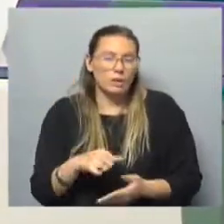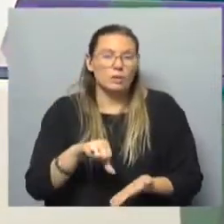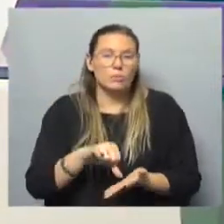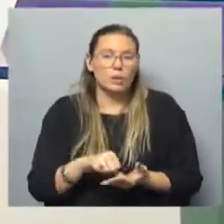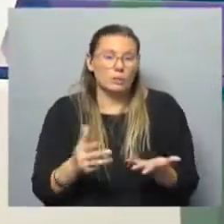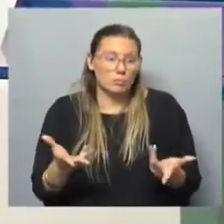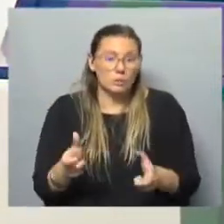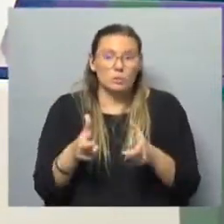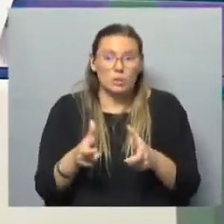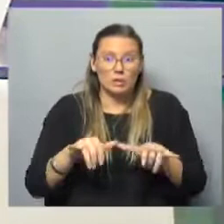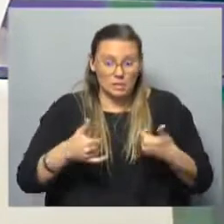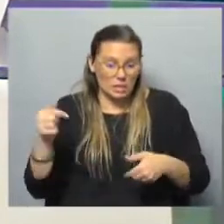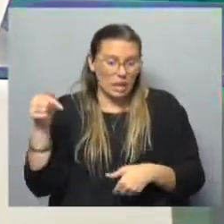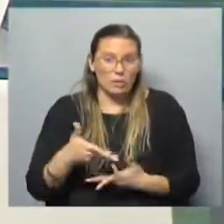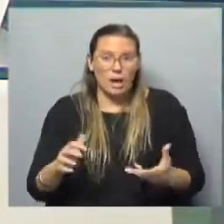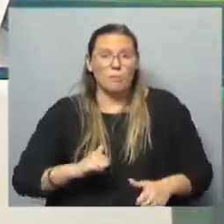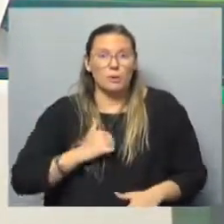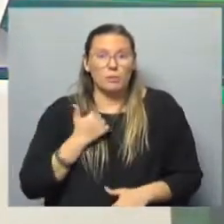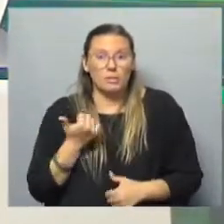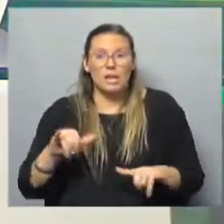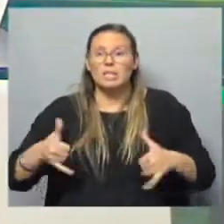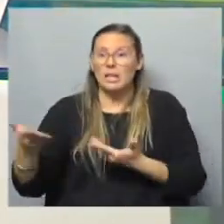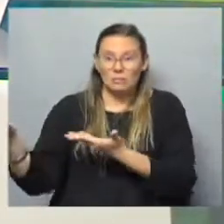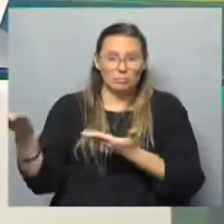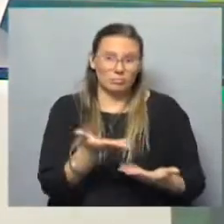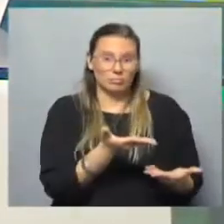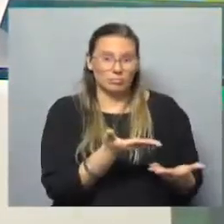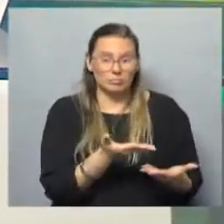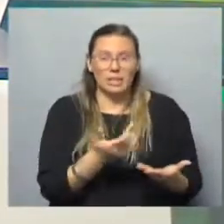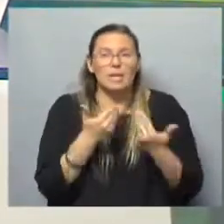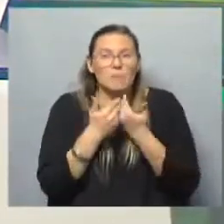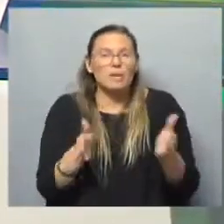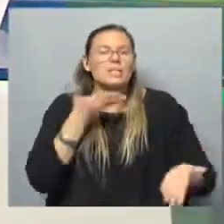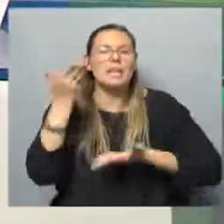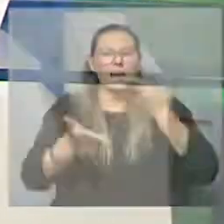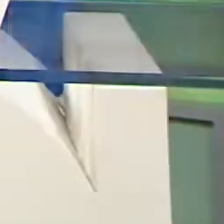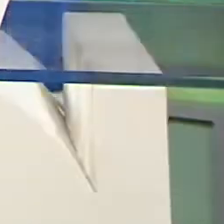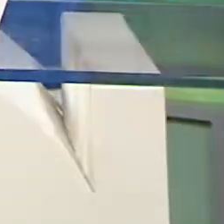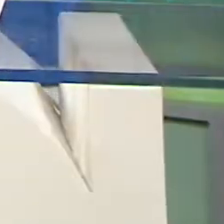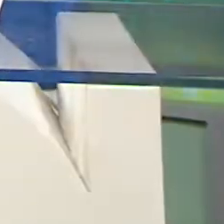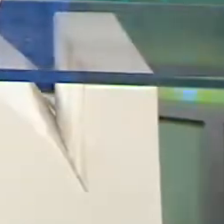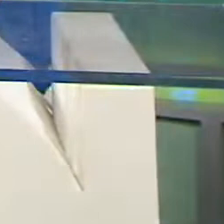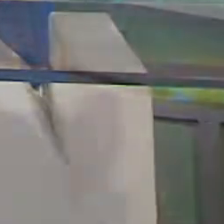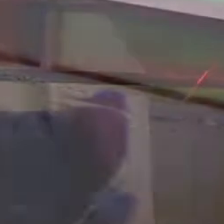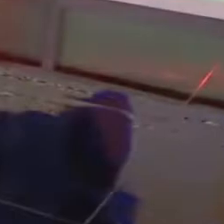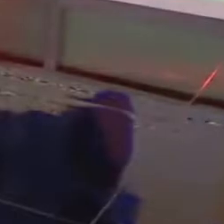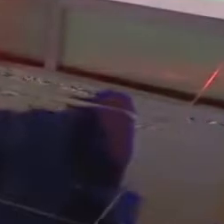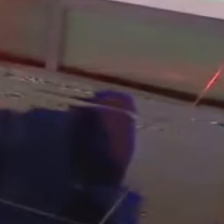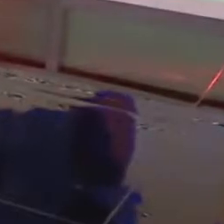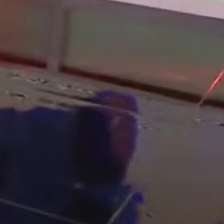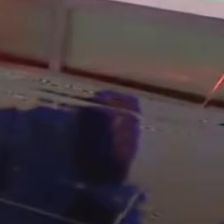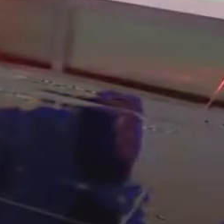tenemos la suerte de tenerlos acá, vamos a aprovecharlo. ¿Qué más? Ya mismo lo presentamos y que empiecen a tocar. Por favor.